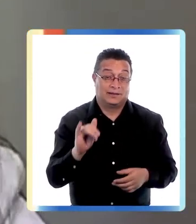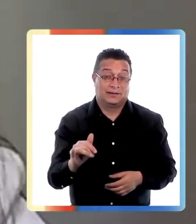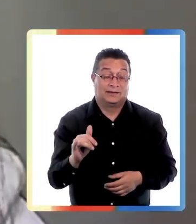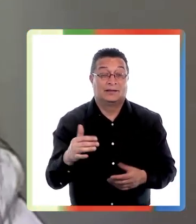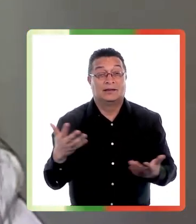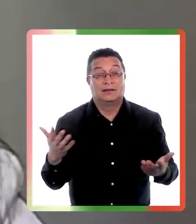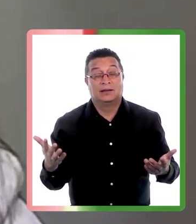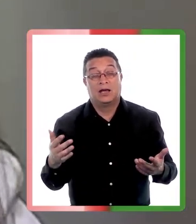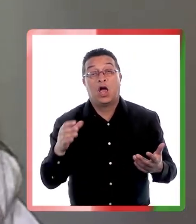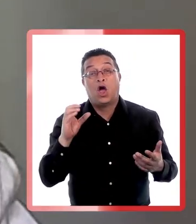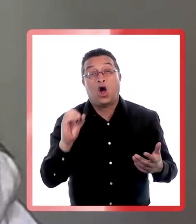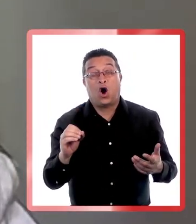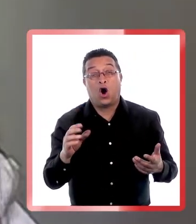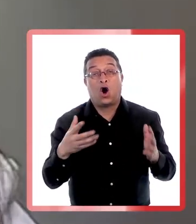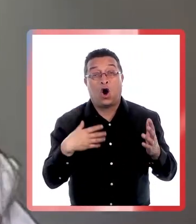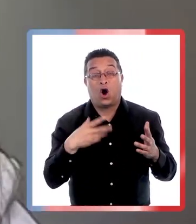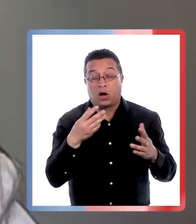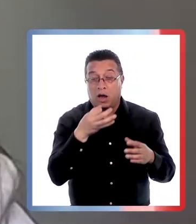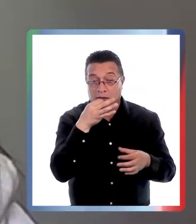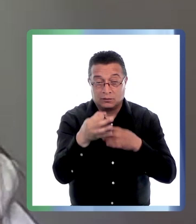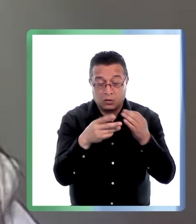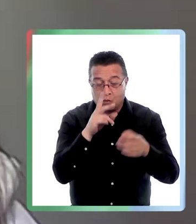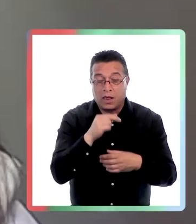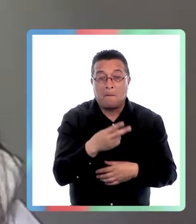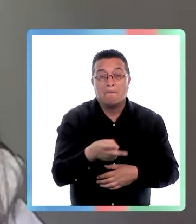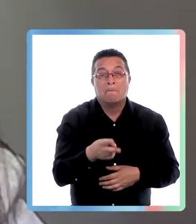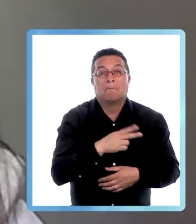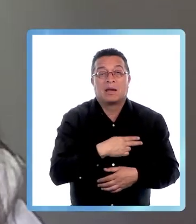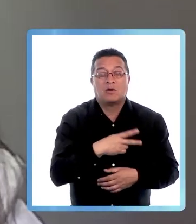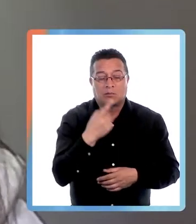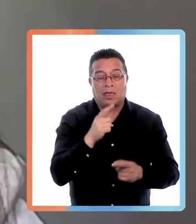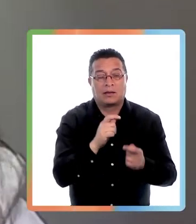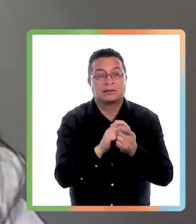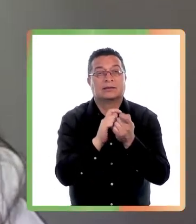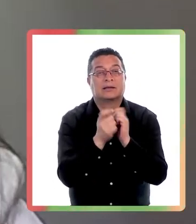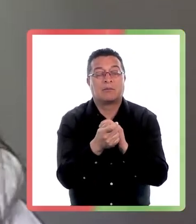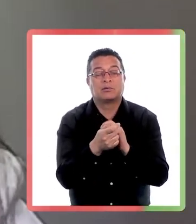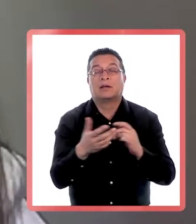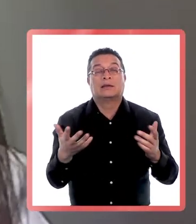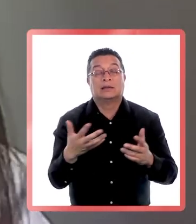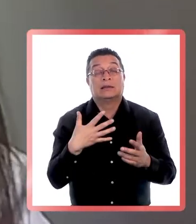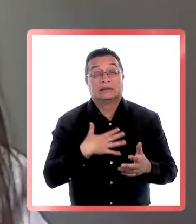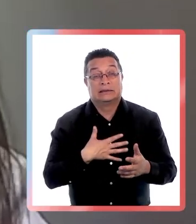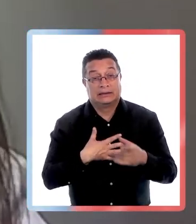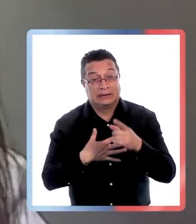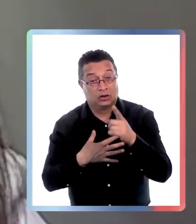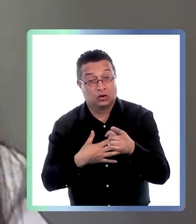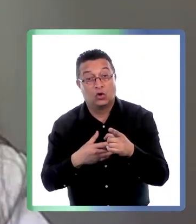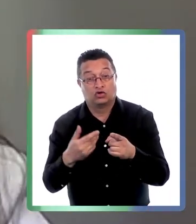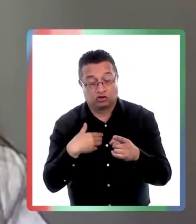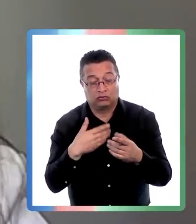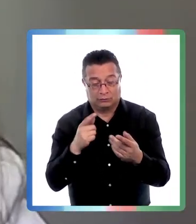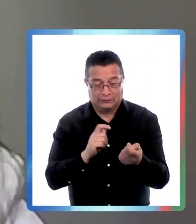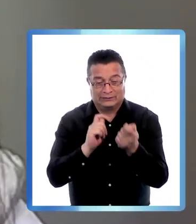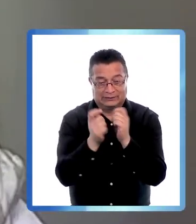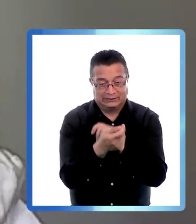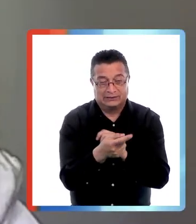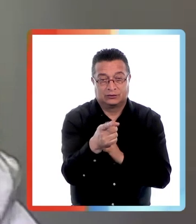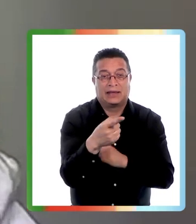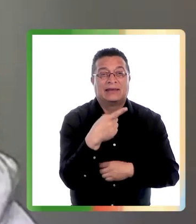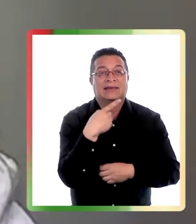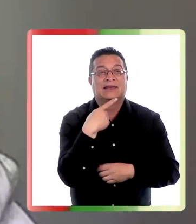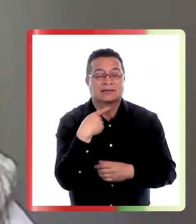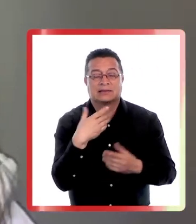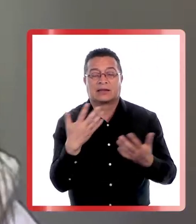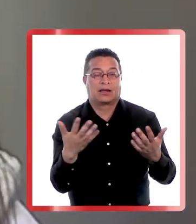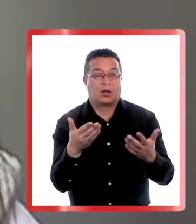claro, o a premios, a incentivos. Uno cambia, tú haces lo que yo quiero y yo te doy a cambio algo que a ti